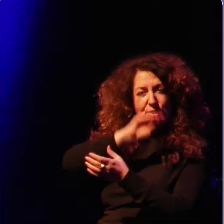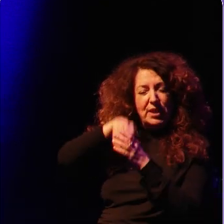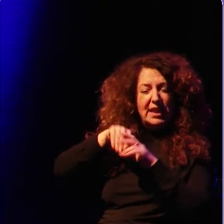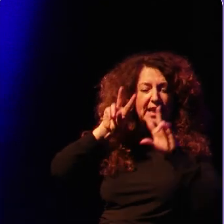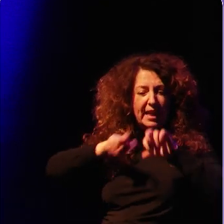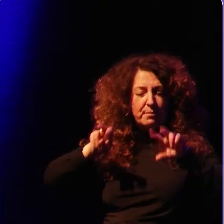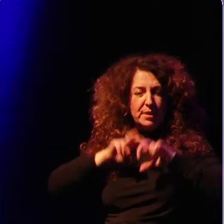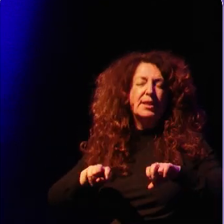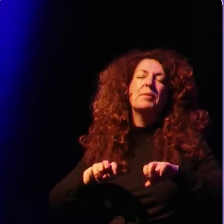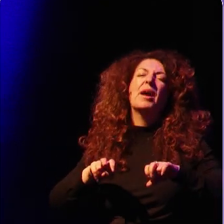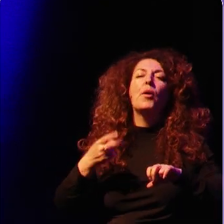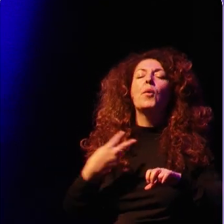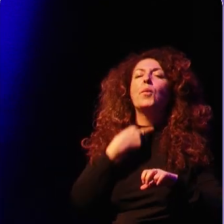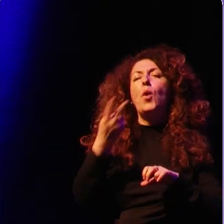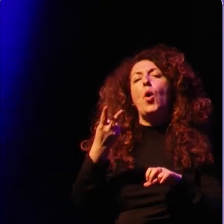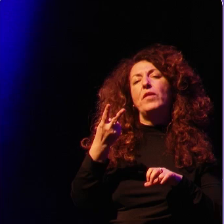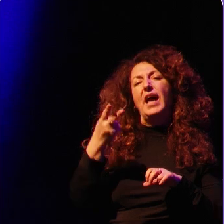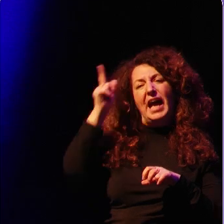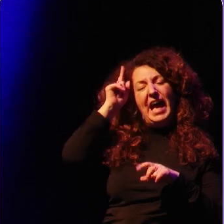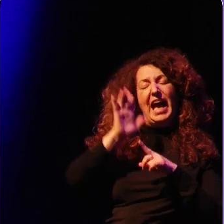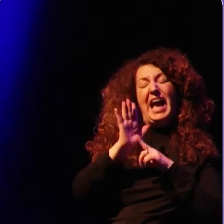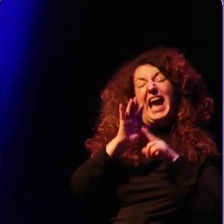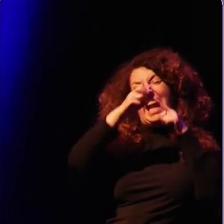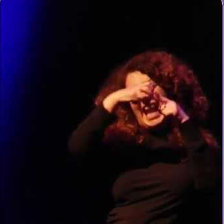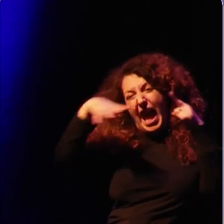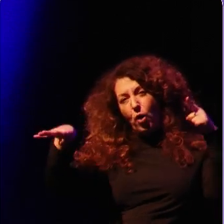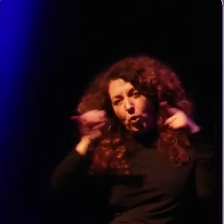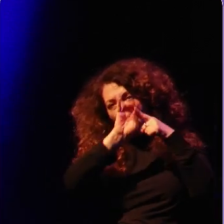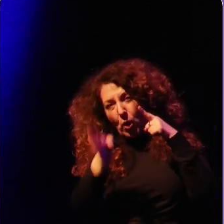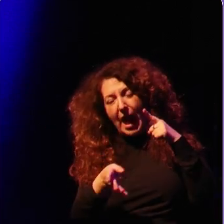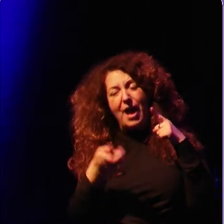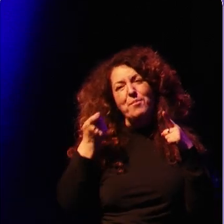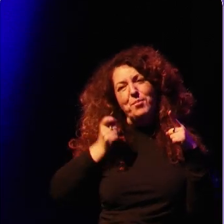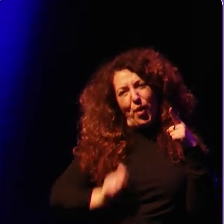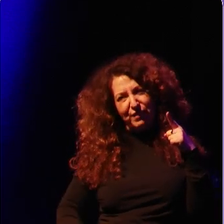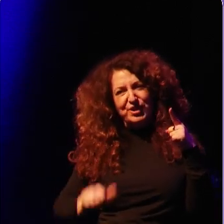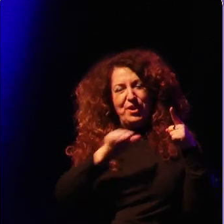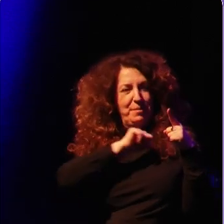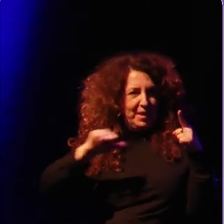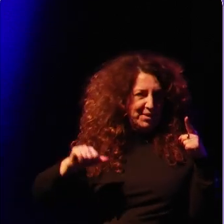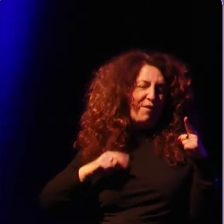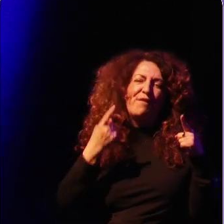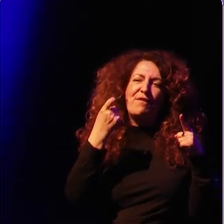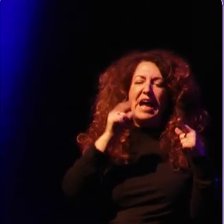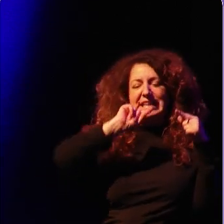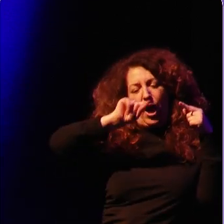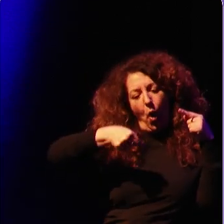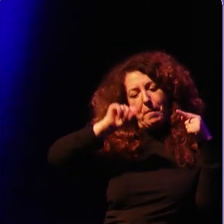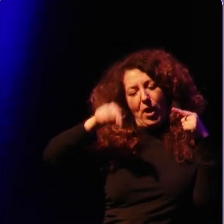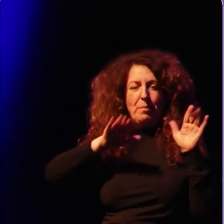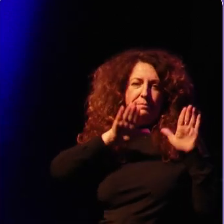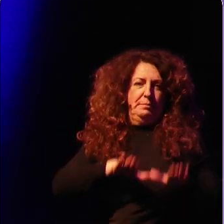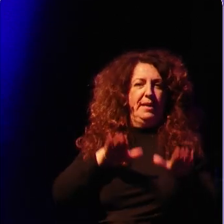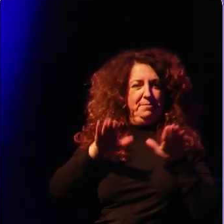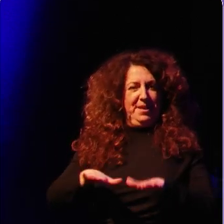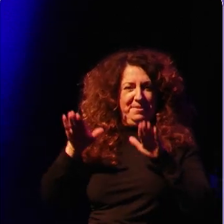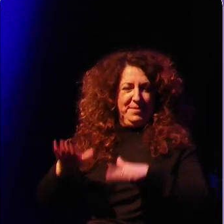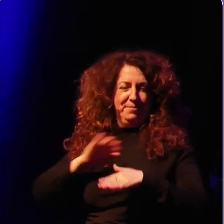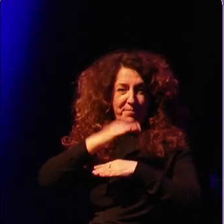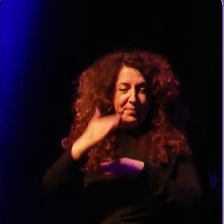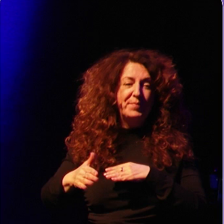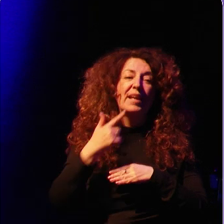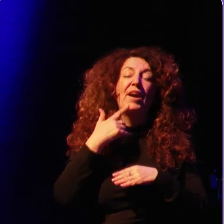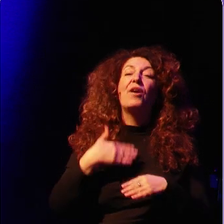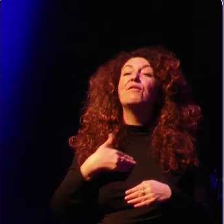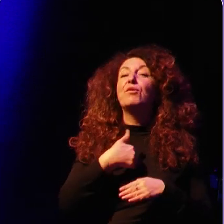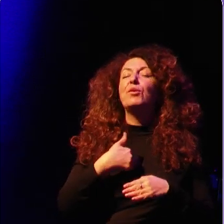profesional mediante voz neuronal personalizada profesional. A esto le falta una coma, ¿no? ¿Vale? Con las funcionalidades